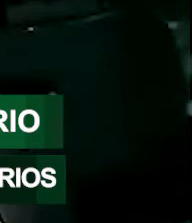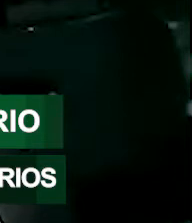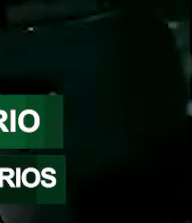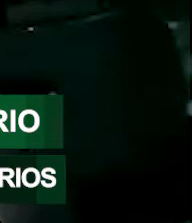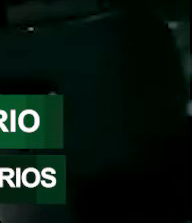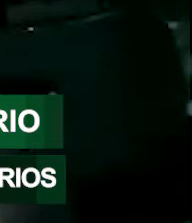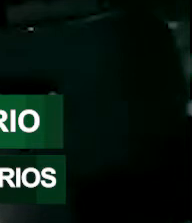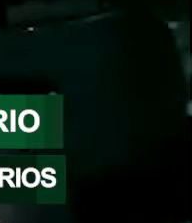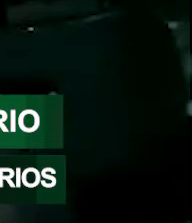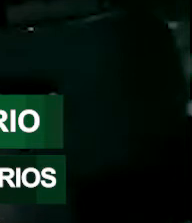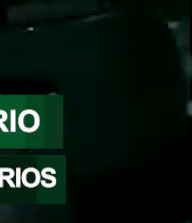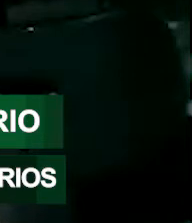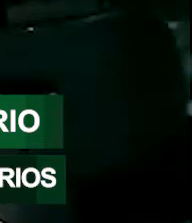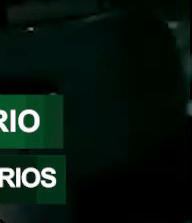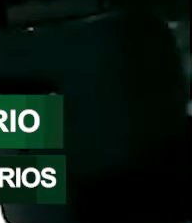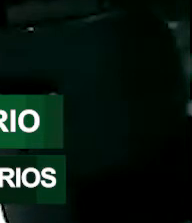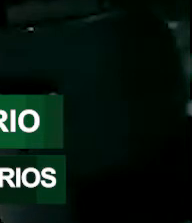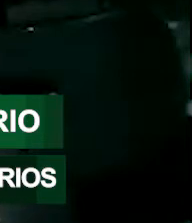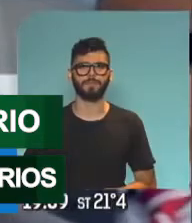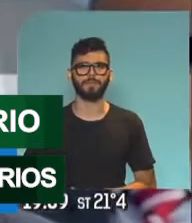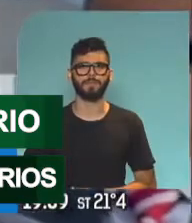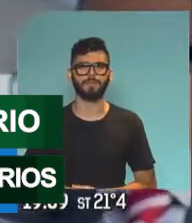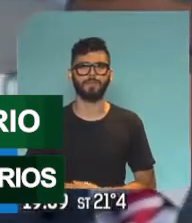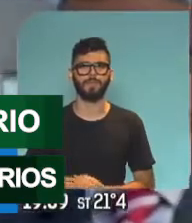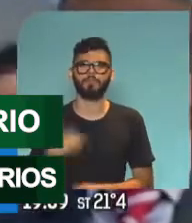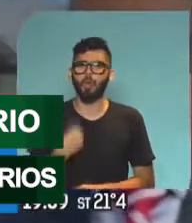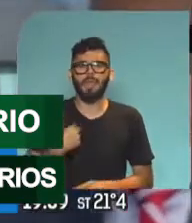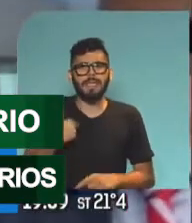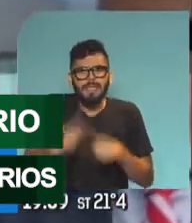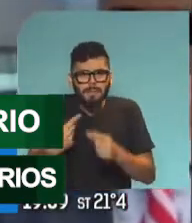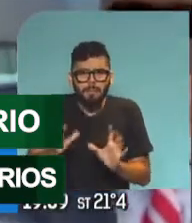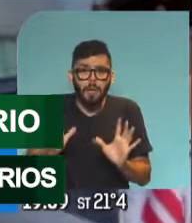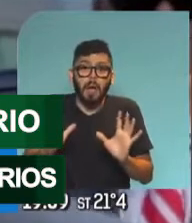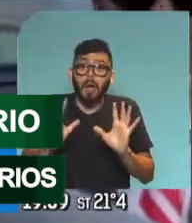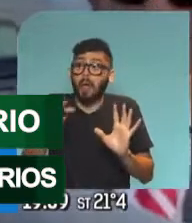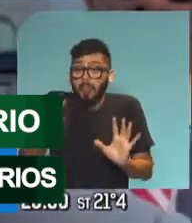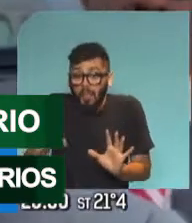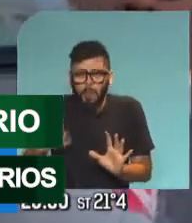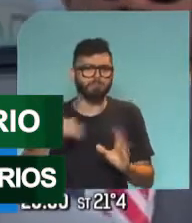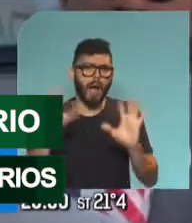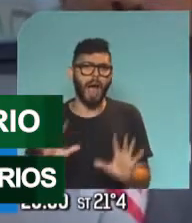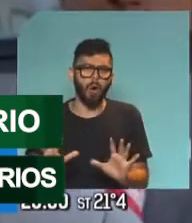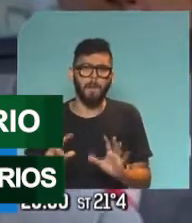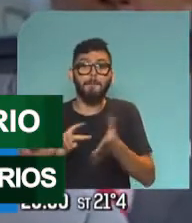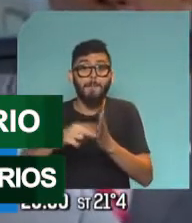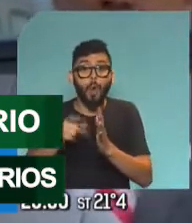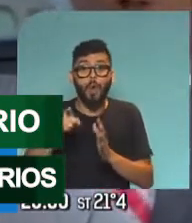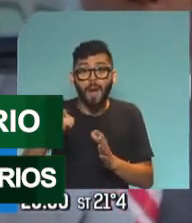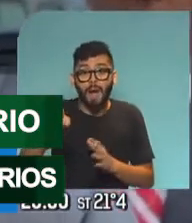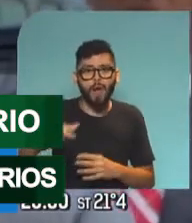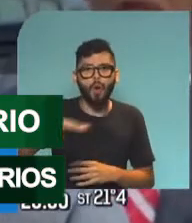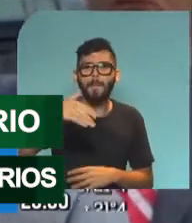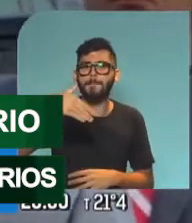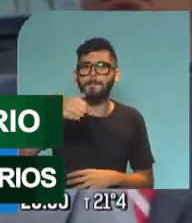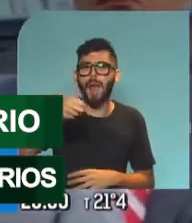que también es un gobierno de base política de Bolsonaro, ¿no? Un gobierno con relaciones políticas, un partido con relaciones políticas